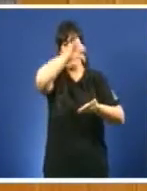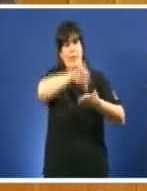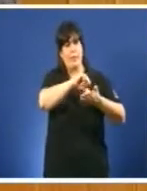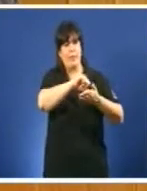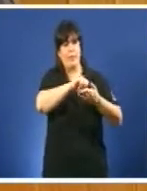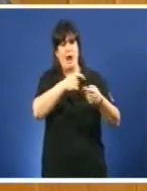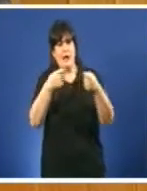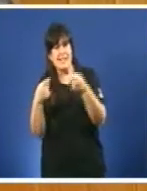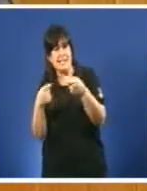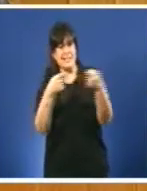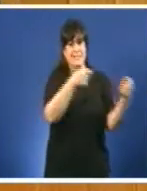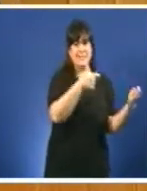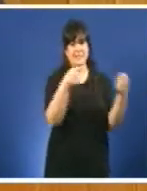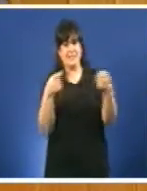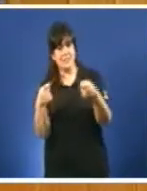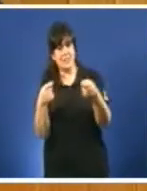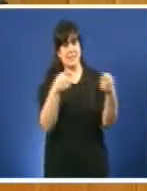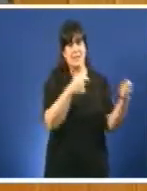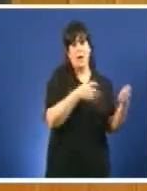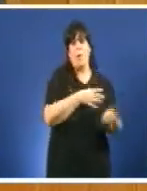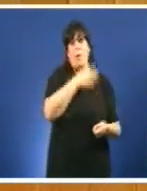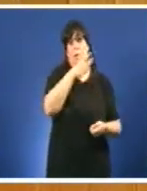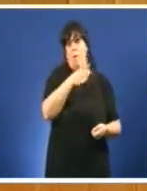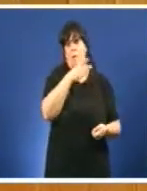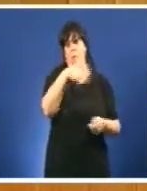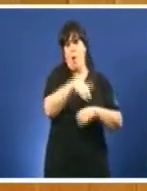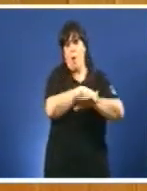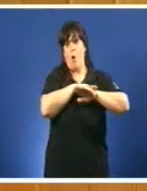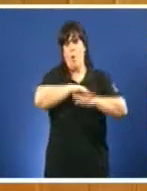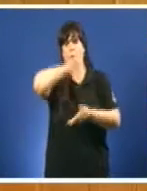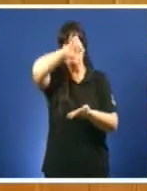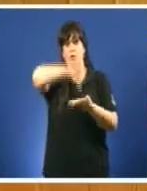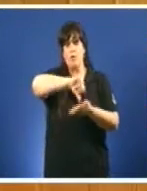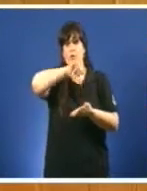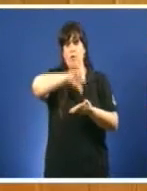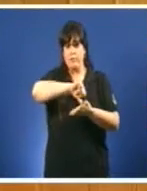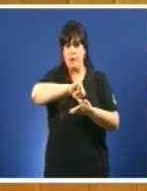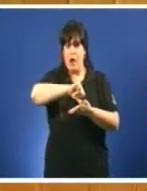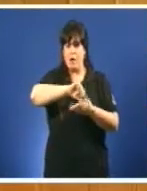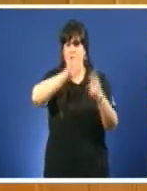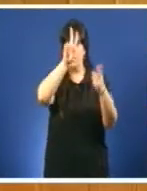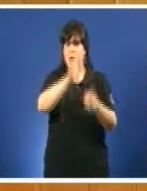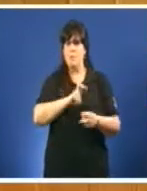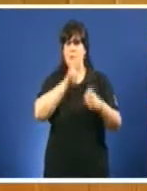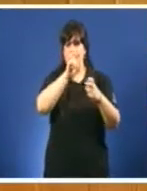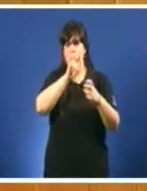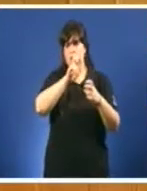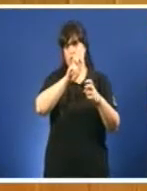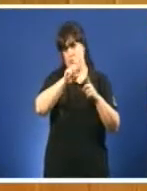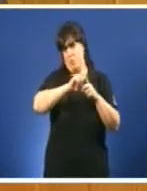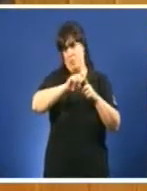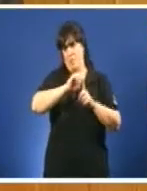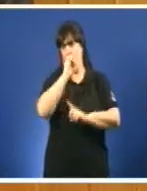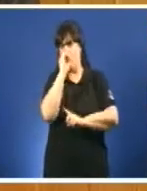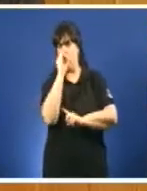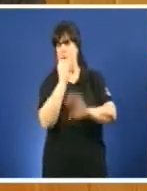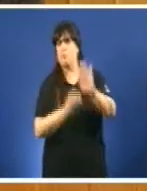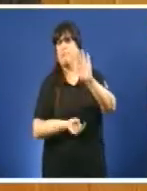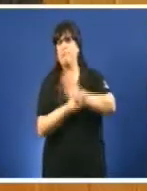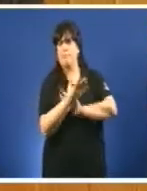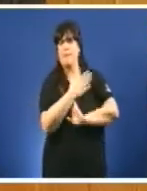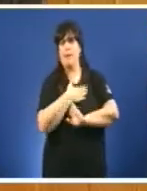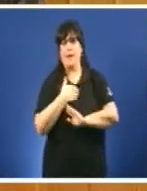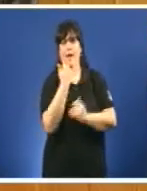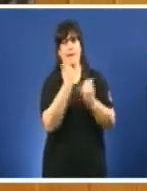de lei que intentaba cometer implantando un imposto estatal co tipo cero. Ademais, señora